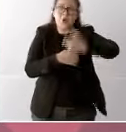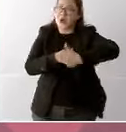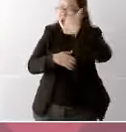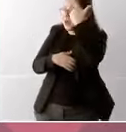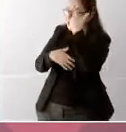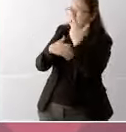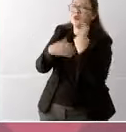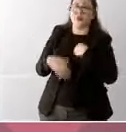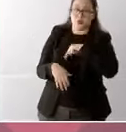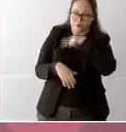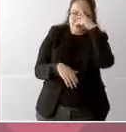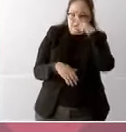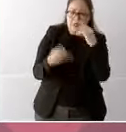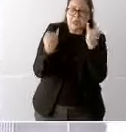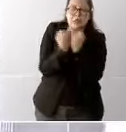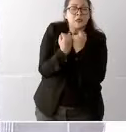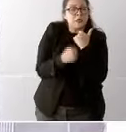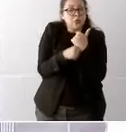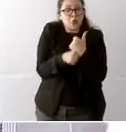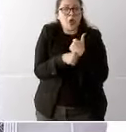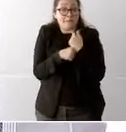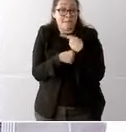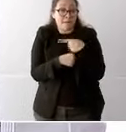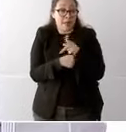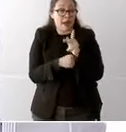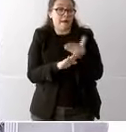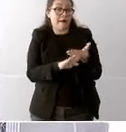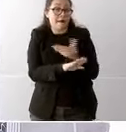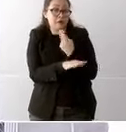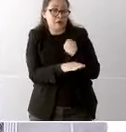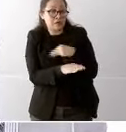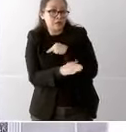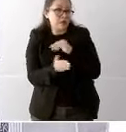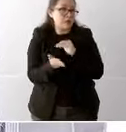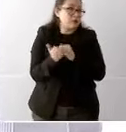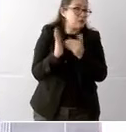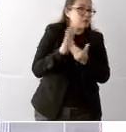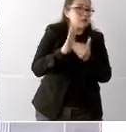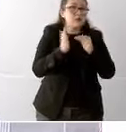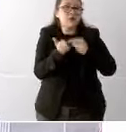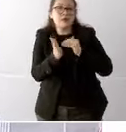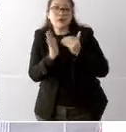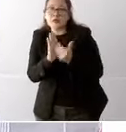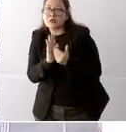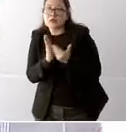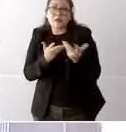afectando, pero como nosotros hemos sabido aplicar una política